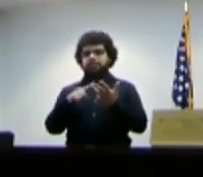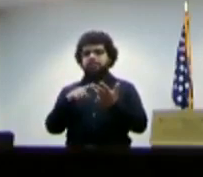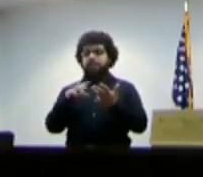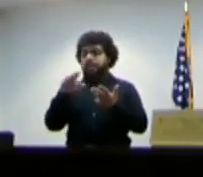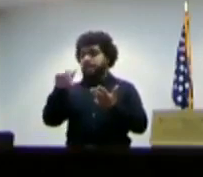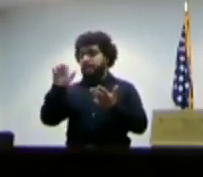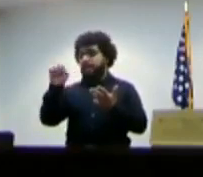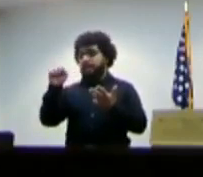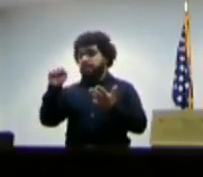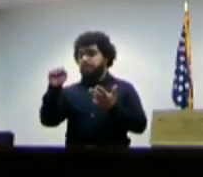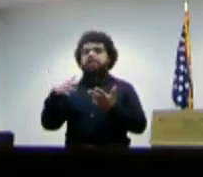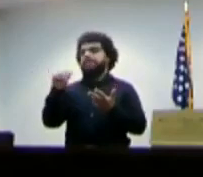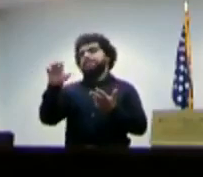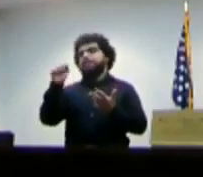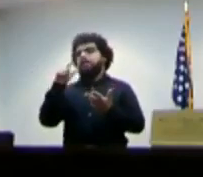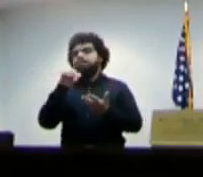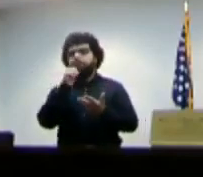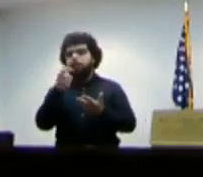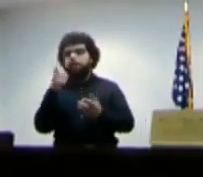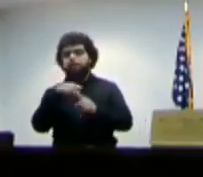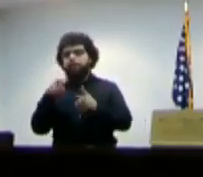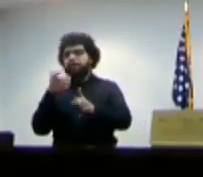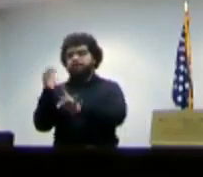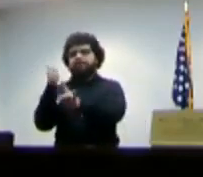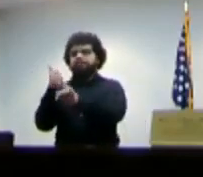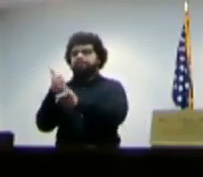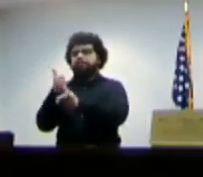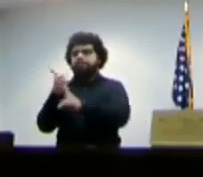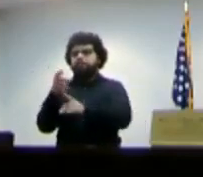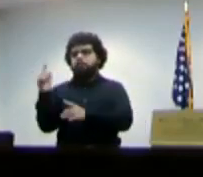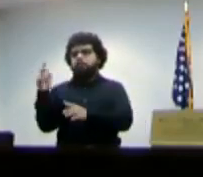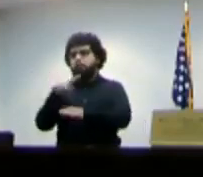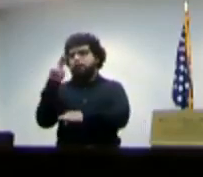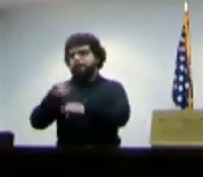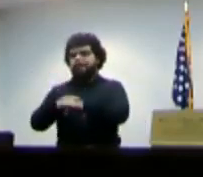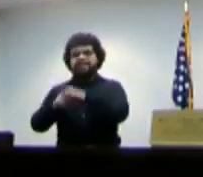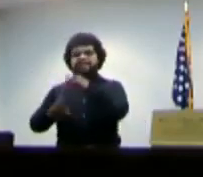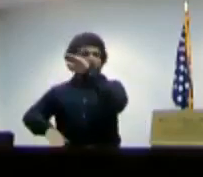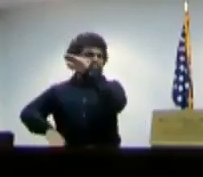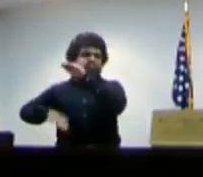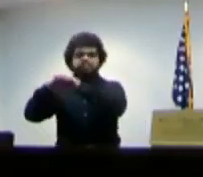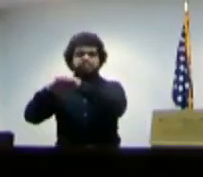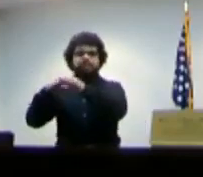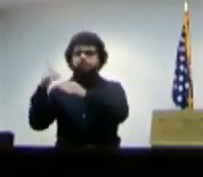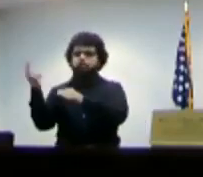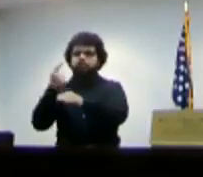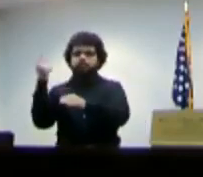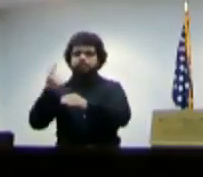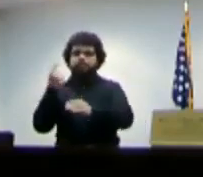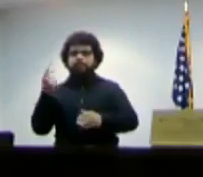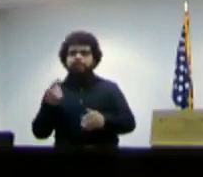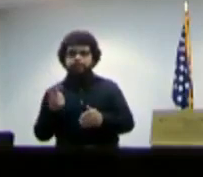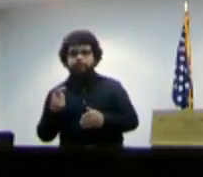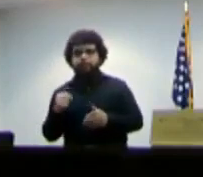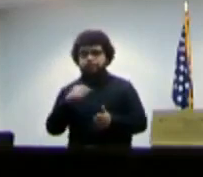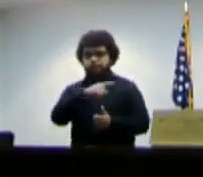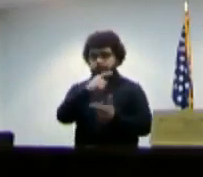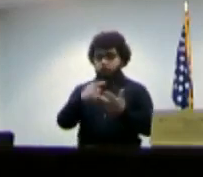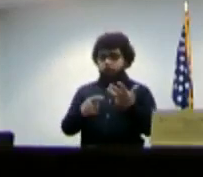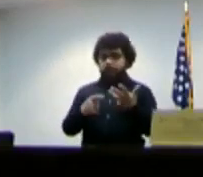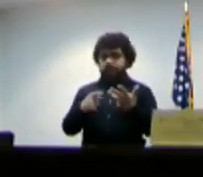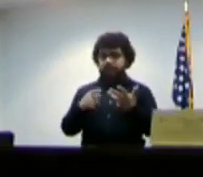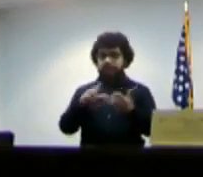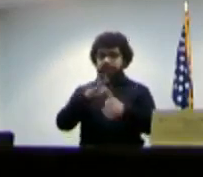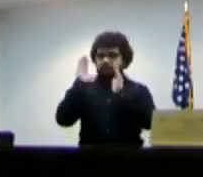se opera normalmente a su carga máxima. Pero todas las unidades están viendo eso y ellas reaccionan